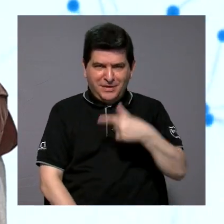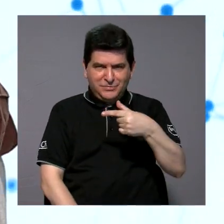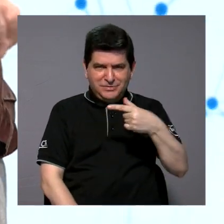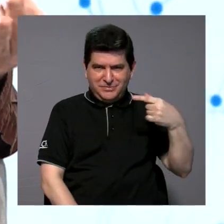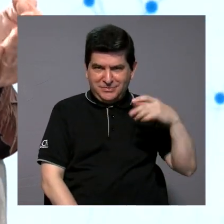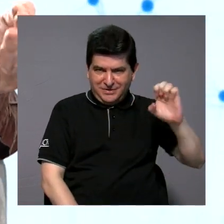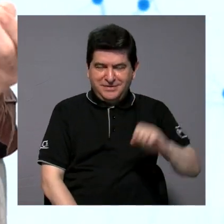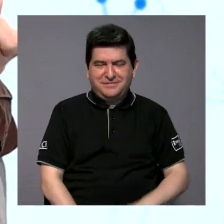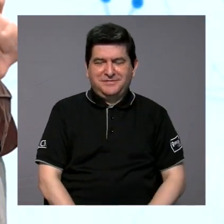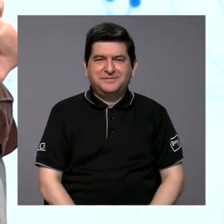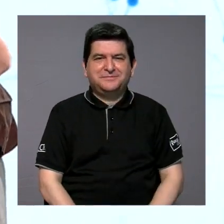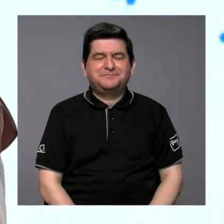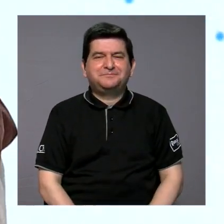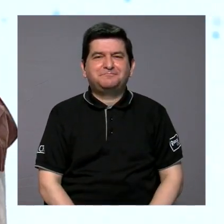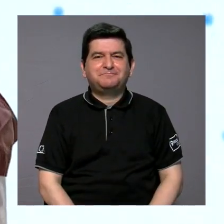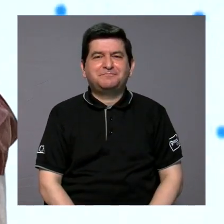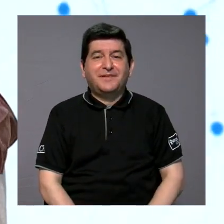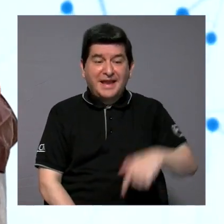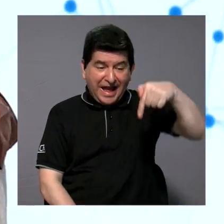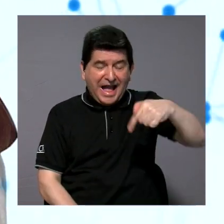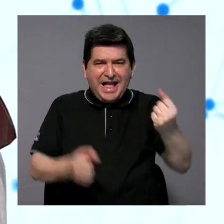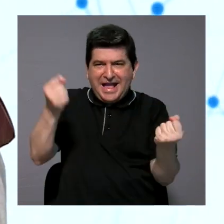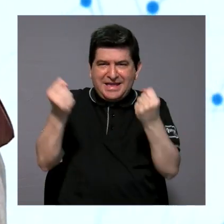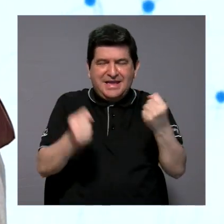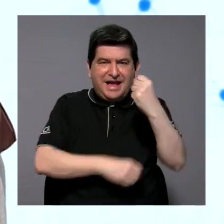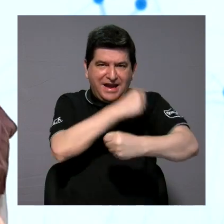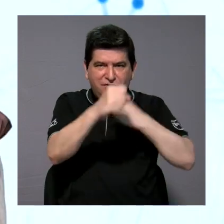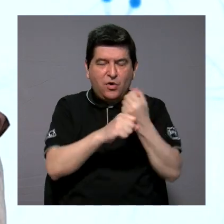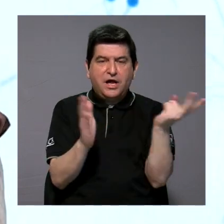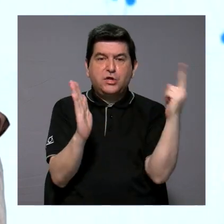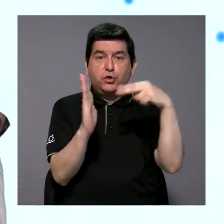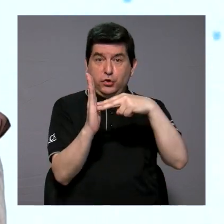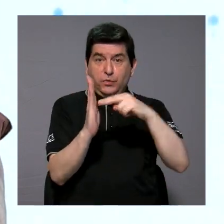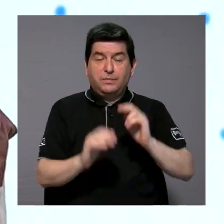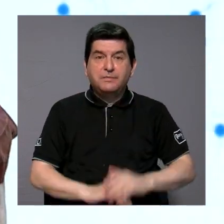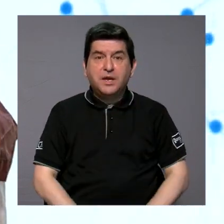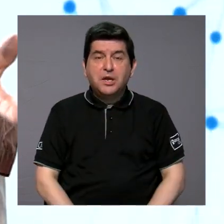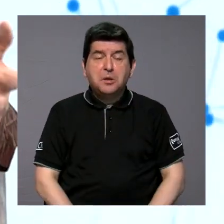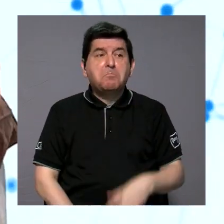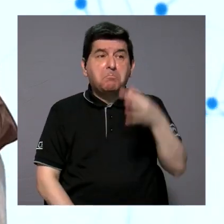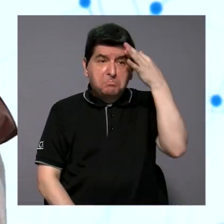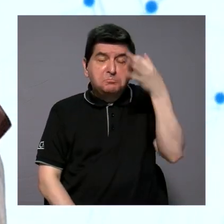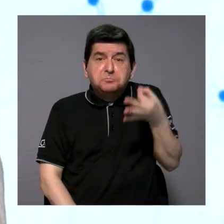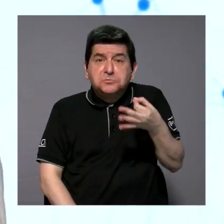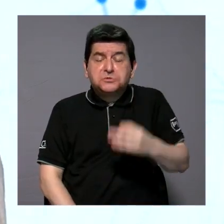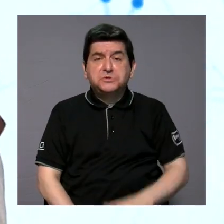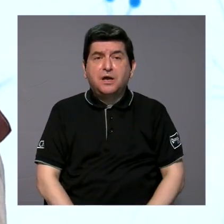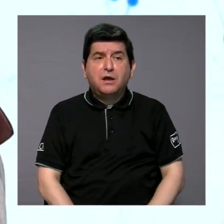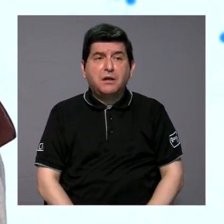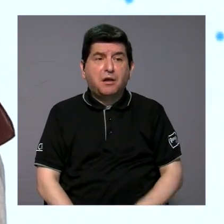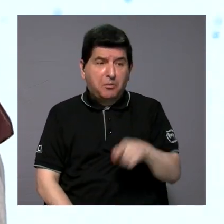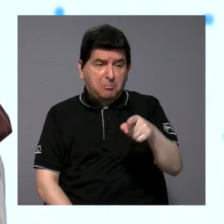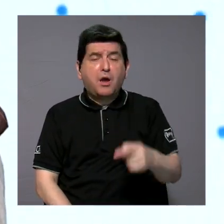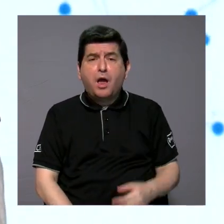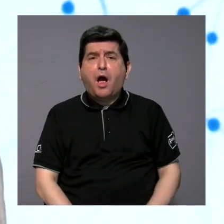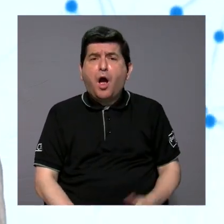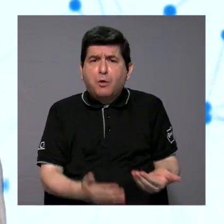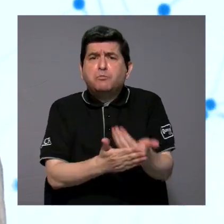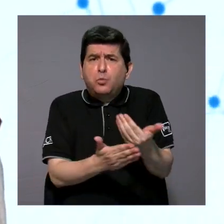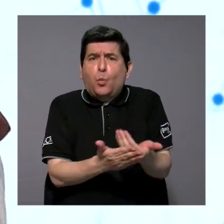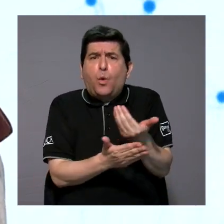que aquí un automóvil del año 2000 es considerado bastante